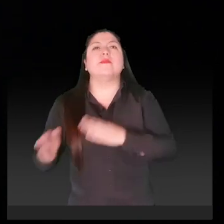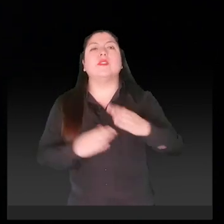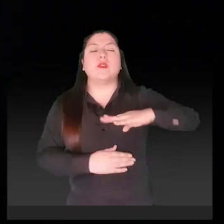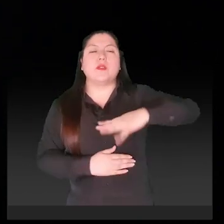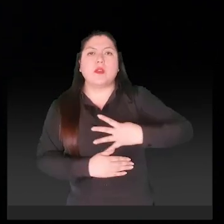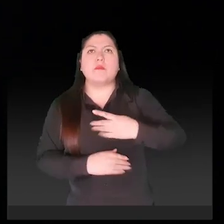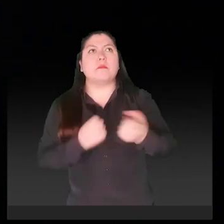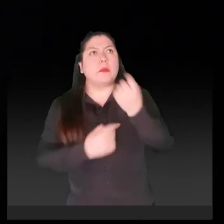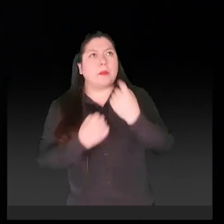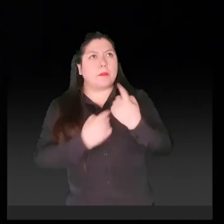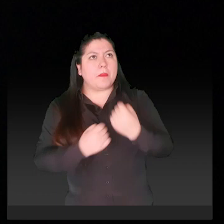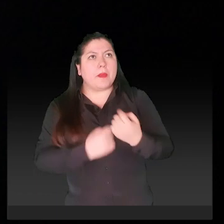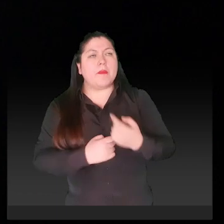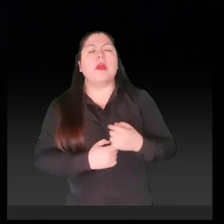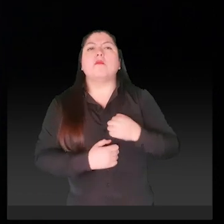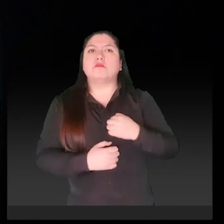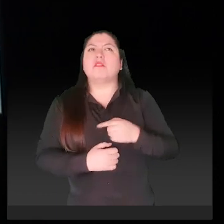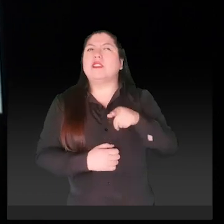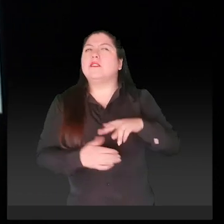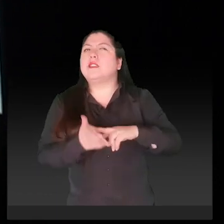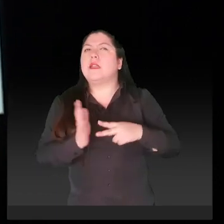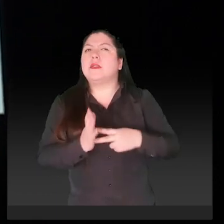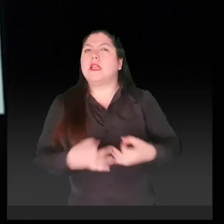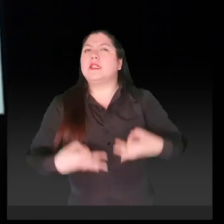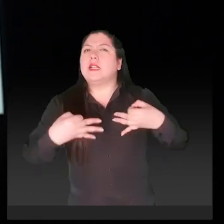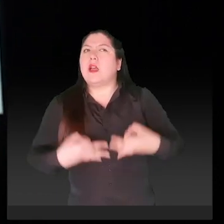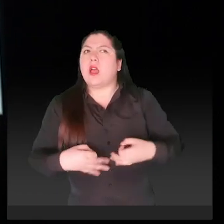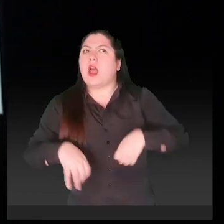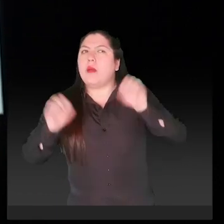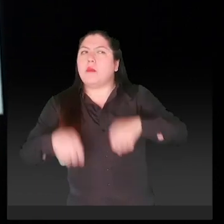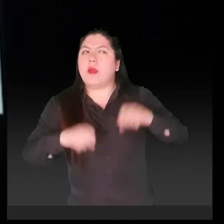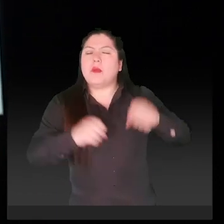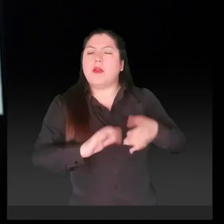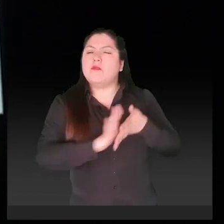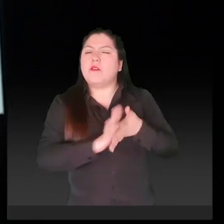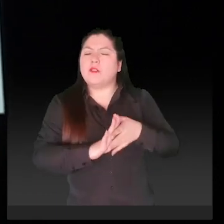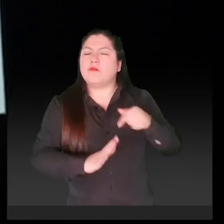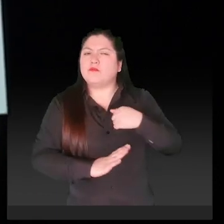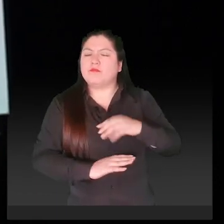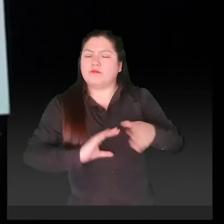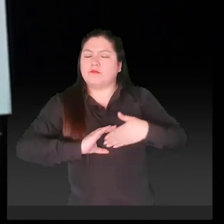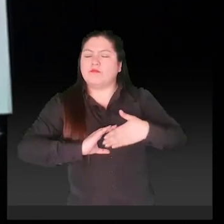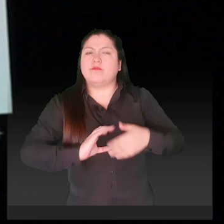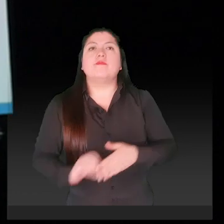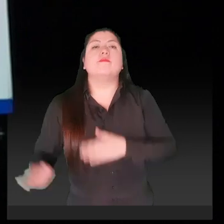siguiente. 4. Responde las preguntas reto como una medida para elevar el nivel de validación de los datos. 5. Crea